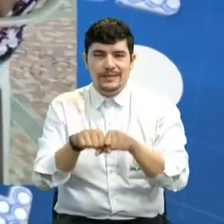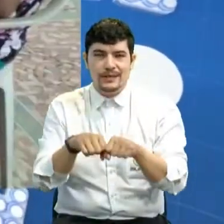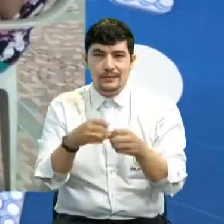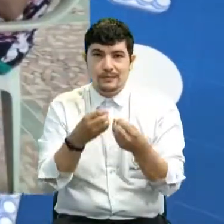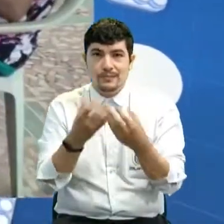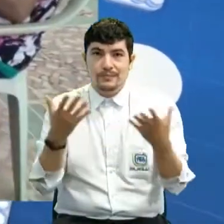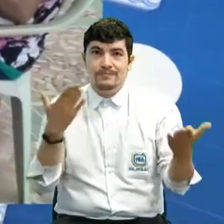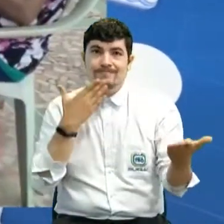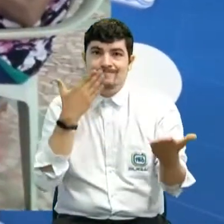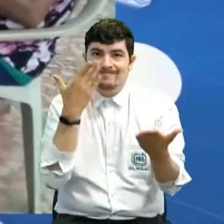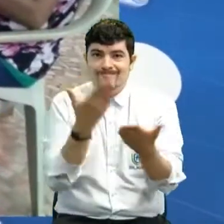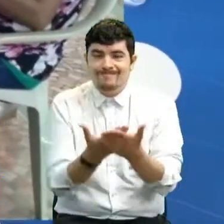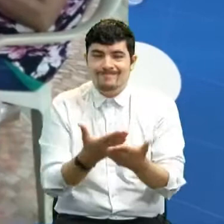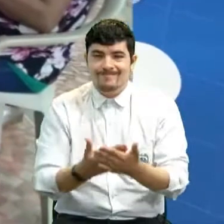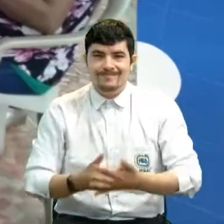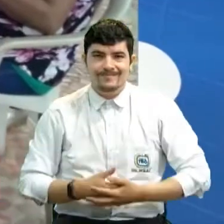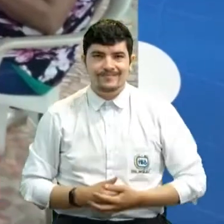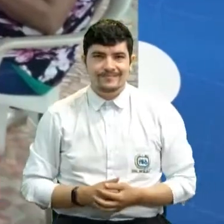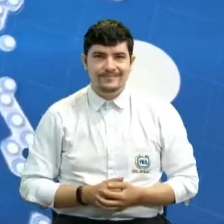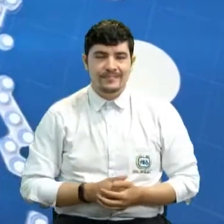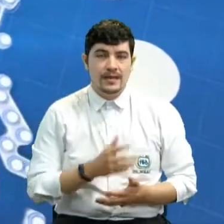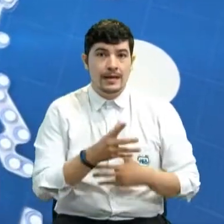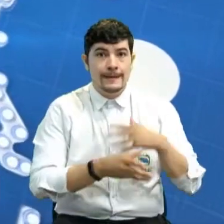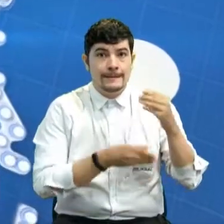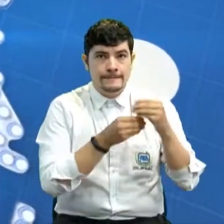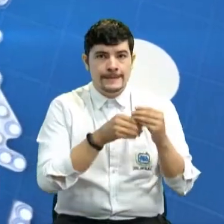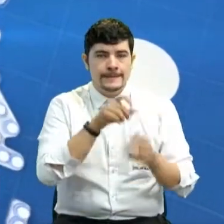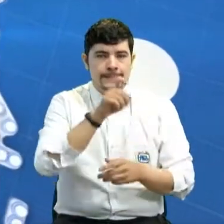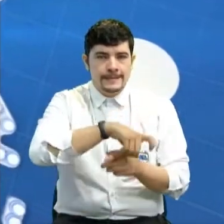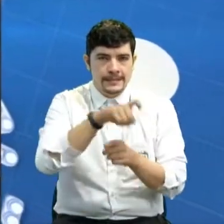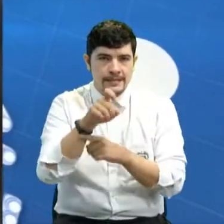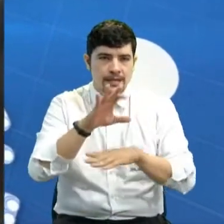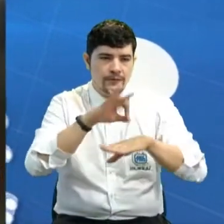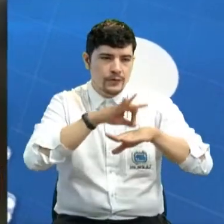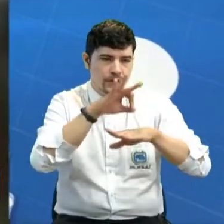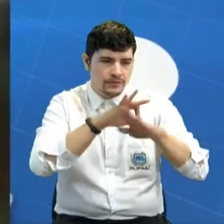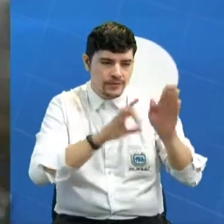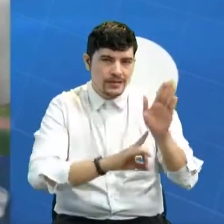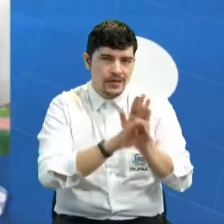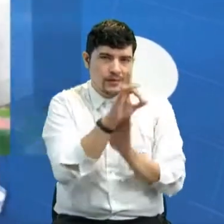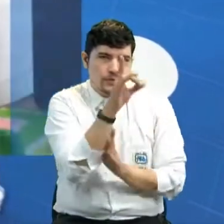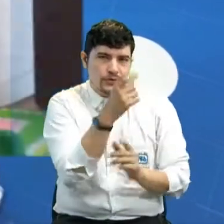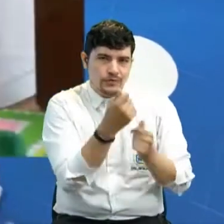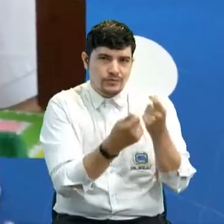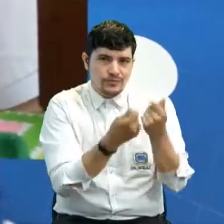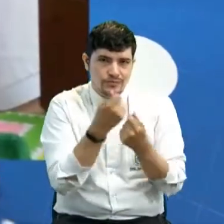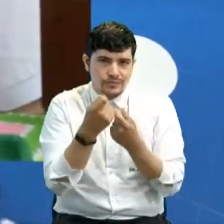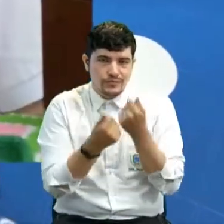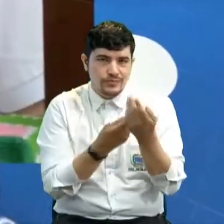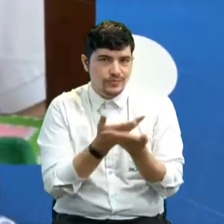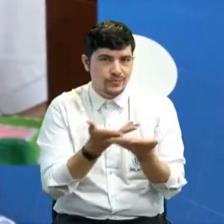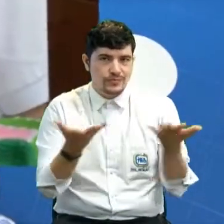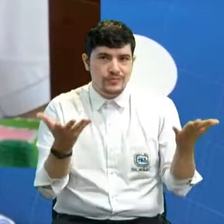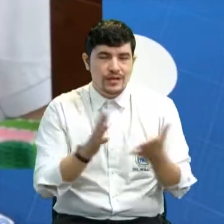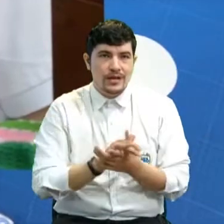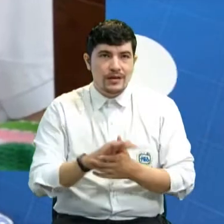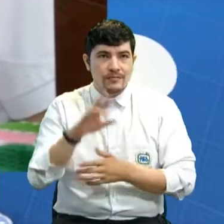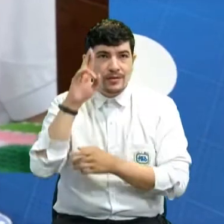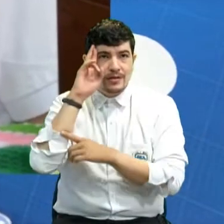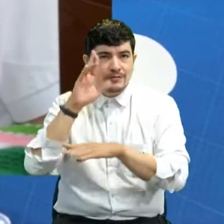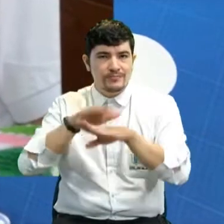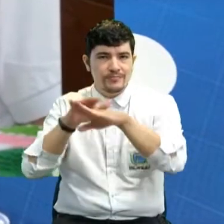sin embargo requieren ayuda económica para el desarrollo de sus creaciones es por esto que hacen un llamado a diferentes organizaciones que las